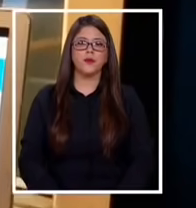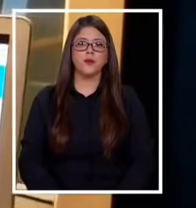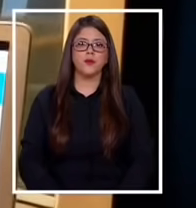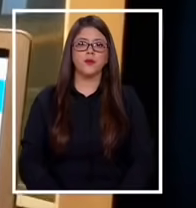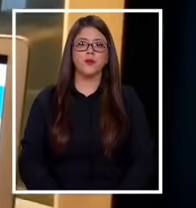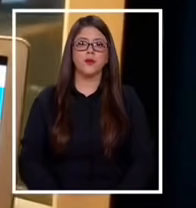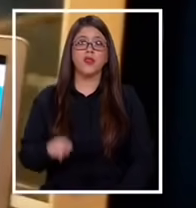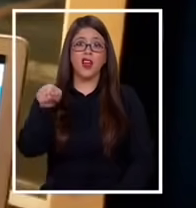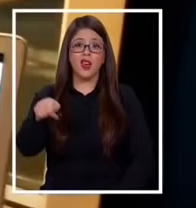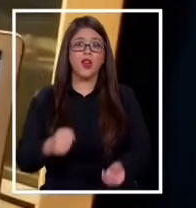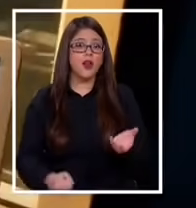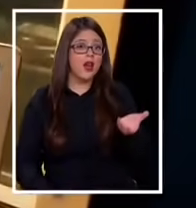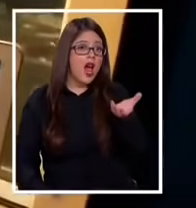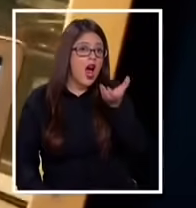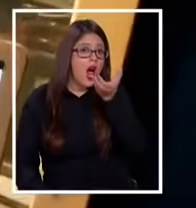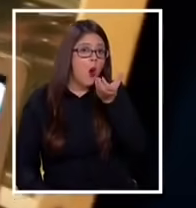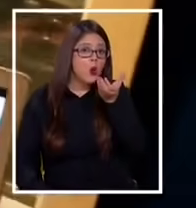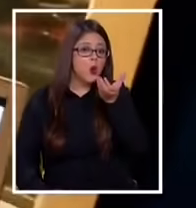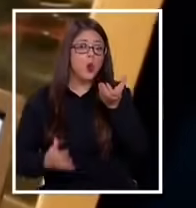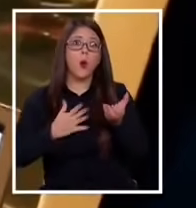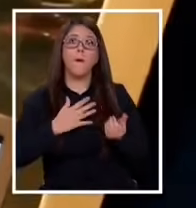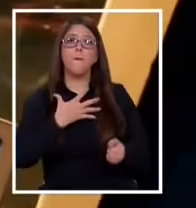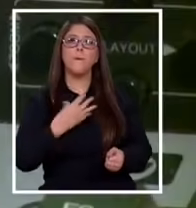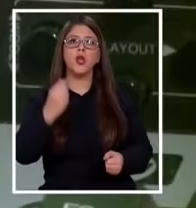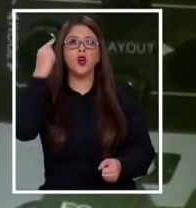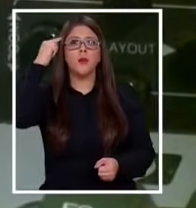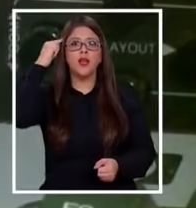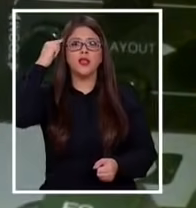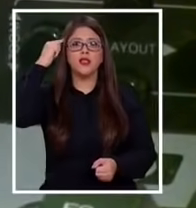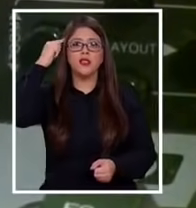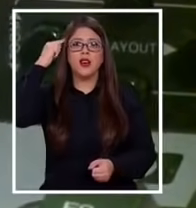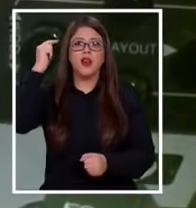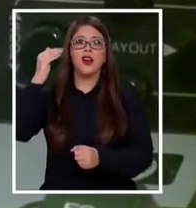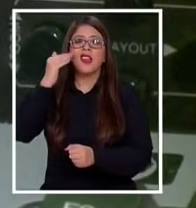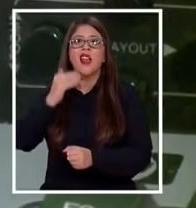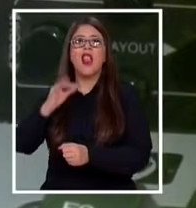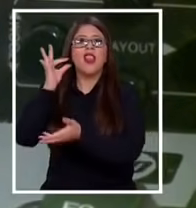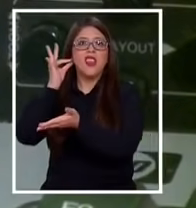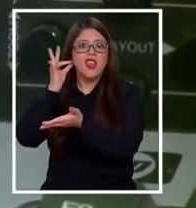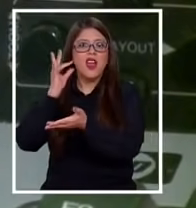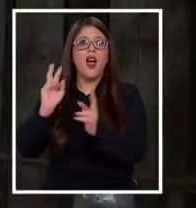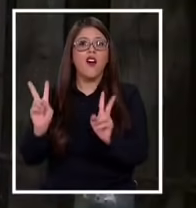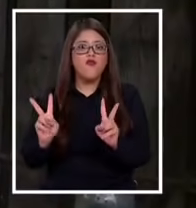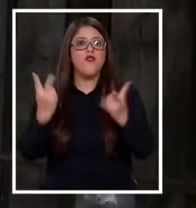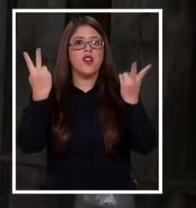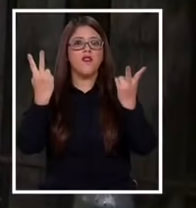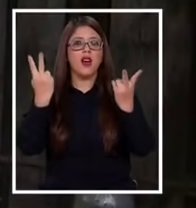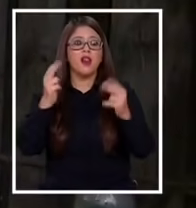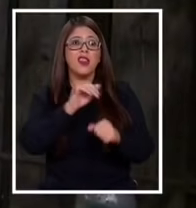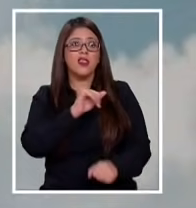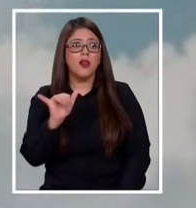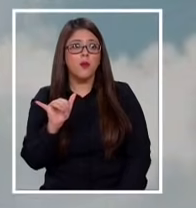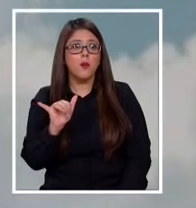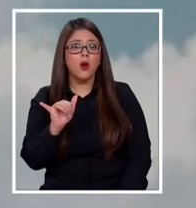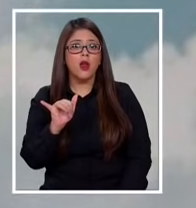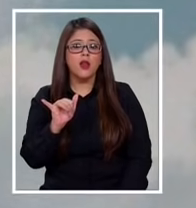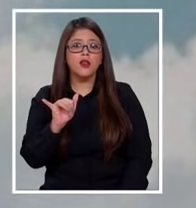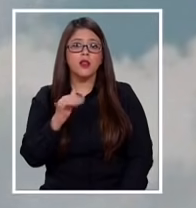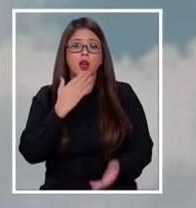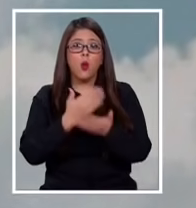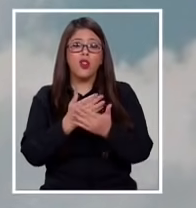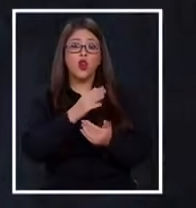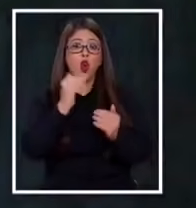hay un audio donde mi hijo piensa que la Lola está viva todavía y lo manda después de que los